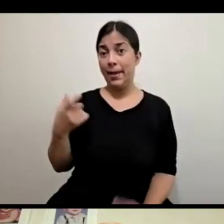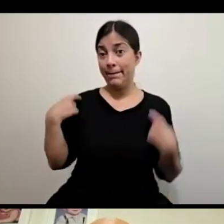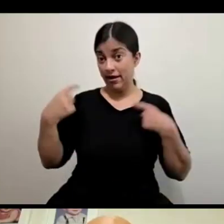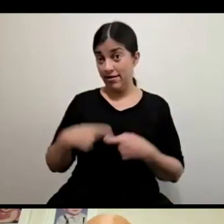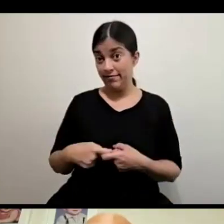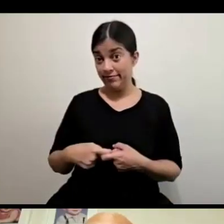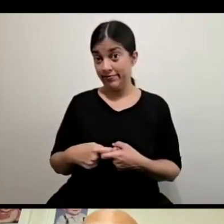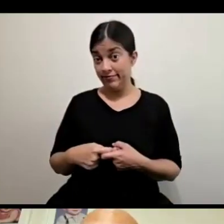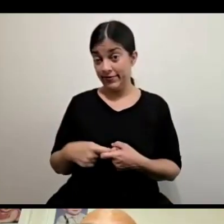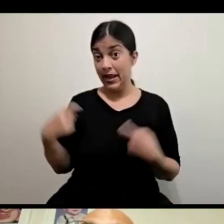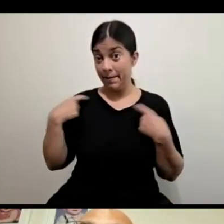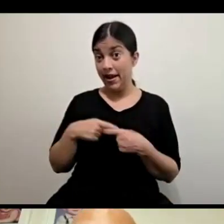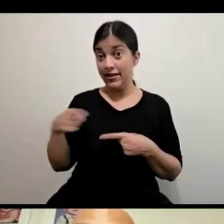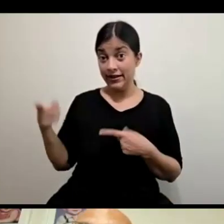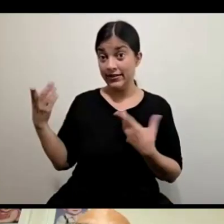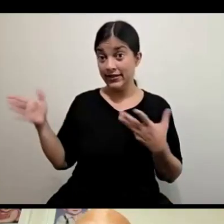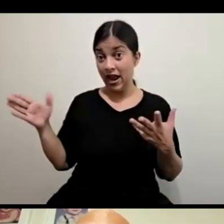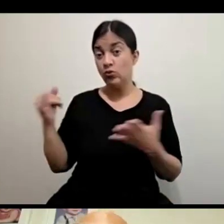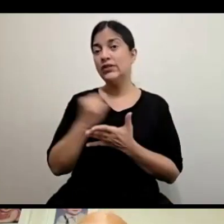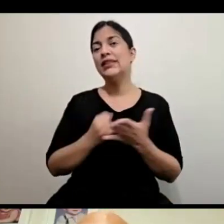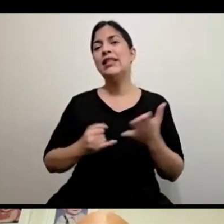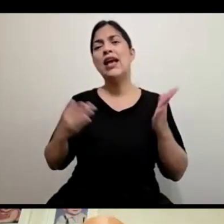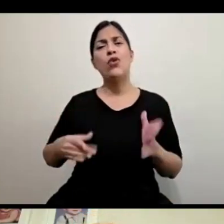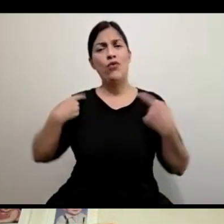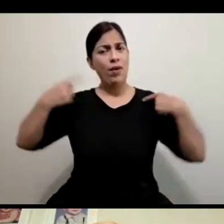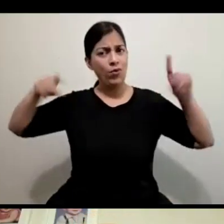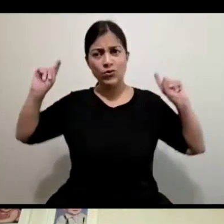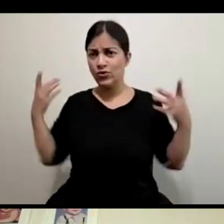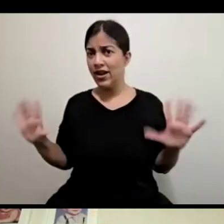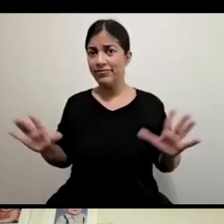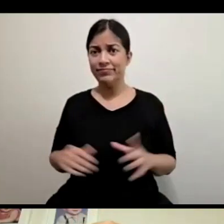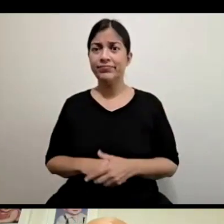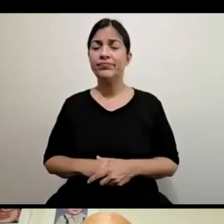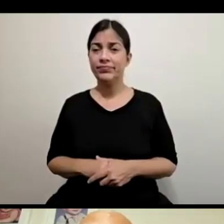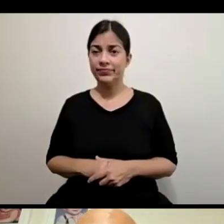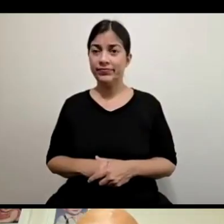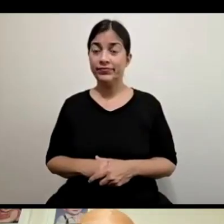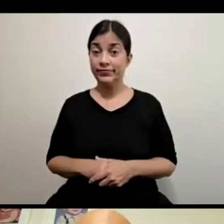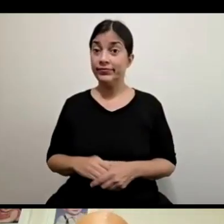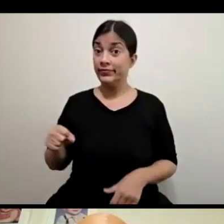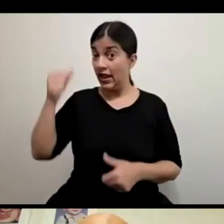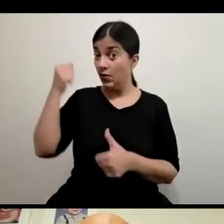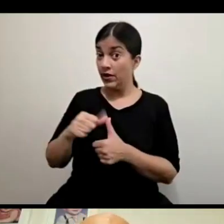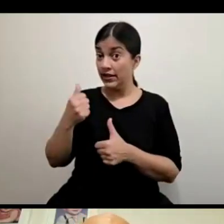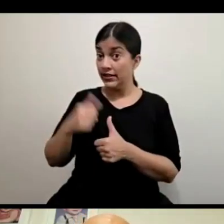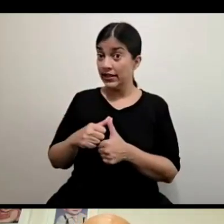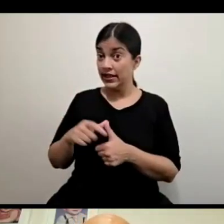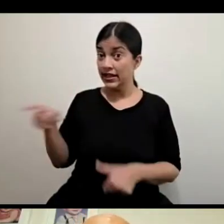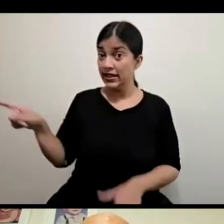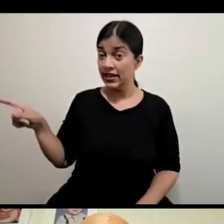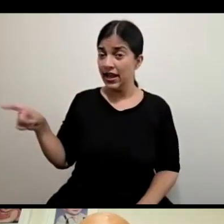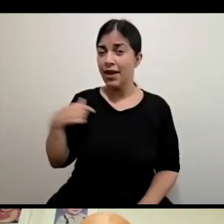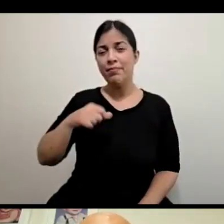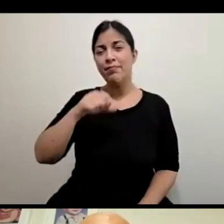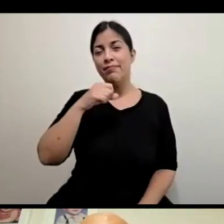Rivero en España era un diseñador reconocido. Ya tenía escenógrafo. Sí, acuérdense que allá en Europa, y a mí me gusta mucho